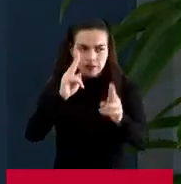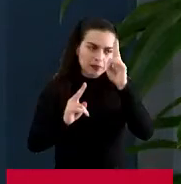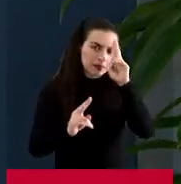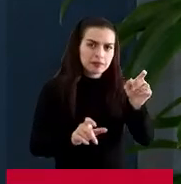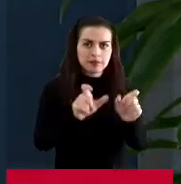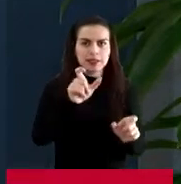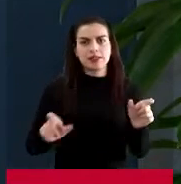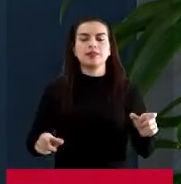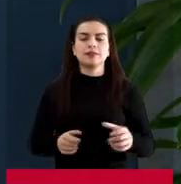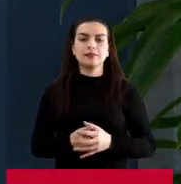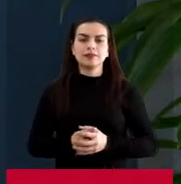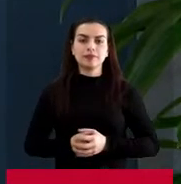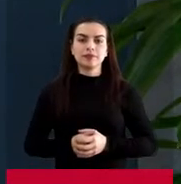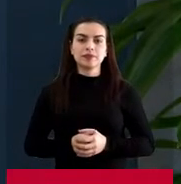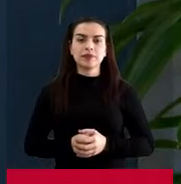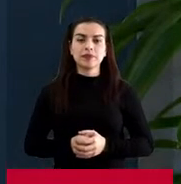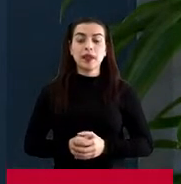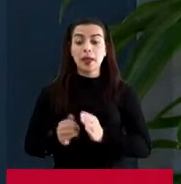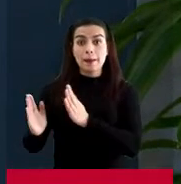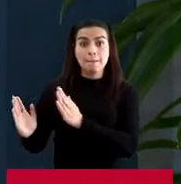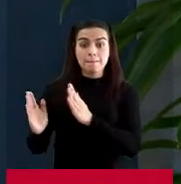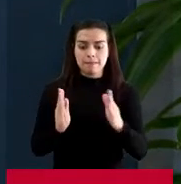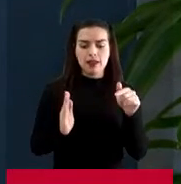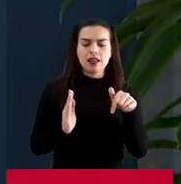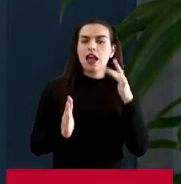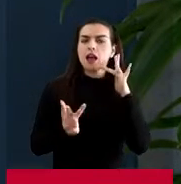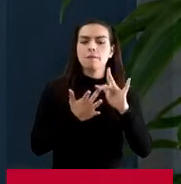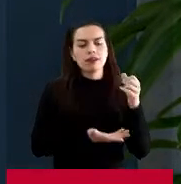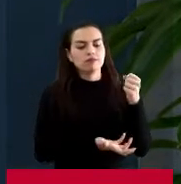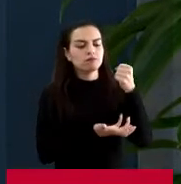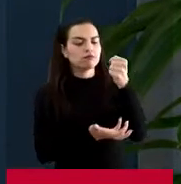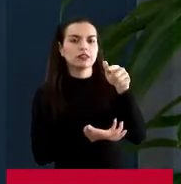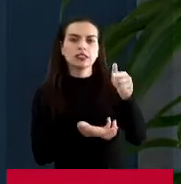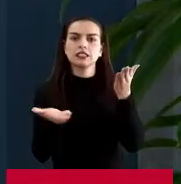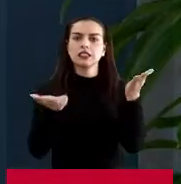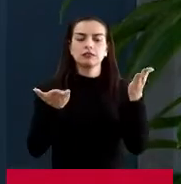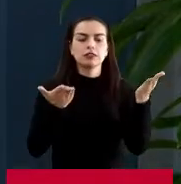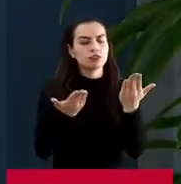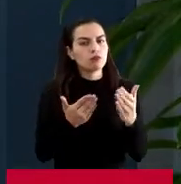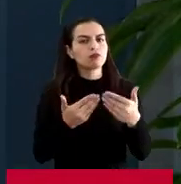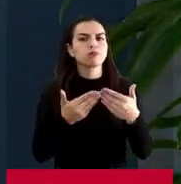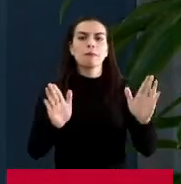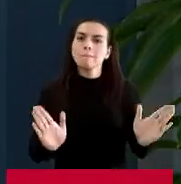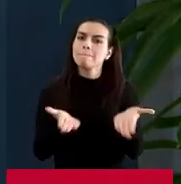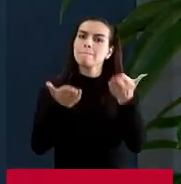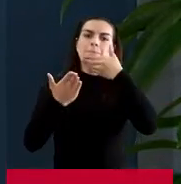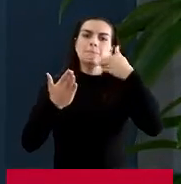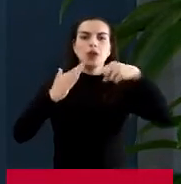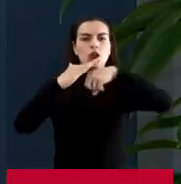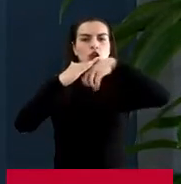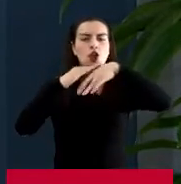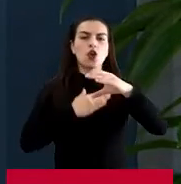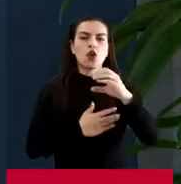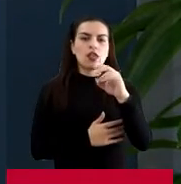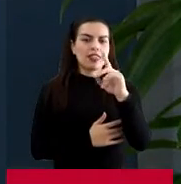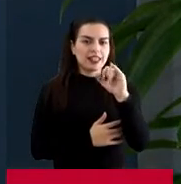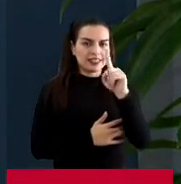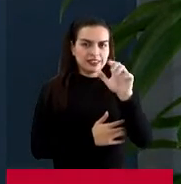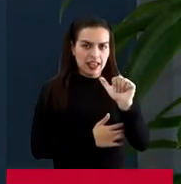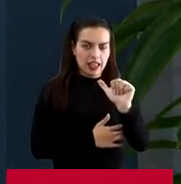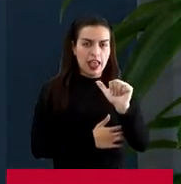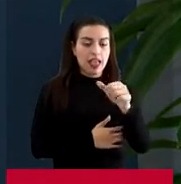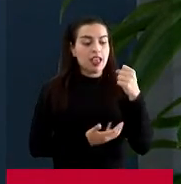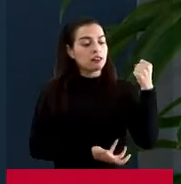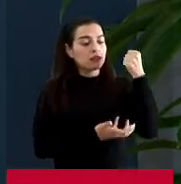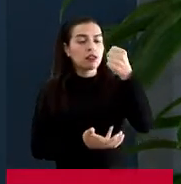Un plan de inversiones para fortalecer el servicio de energía adelanta en El Codensa en 5 localidades de Bogotá. Los recursos superan los 40 mil millones de